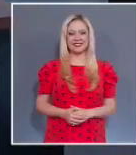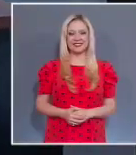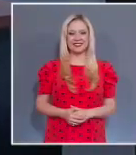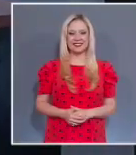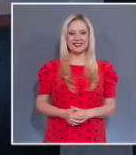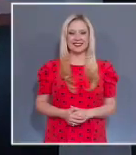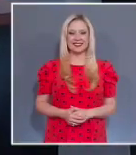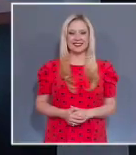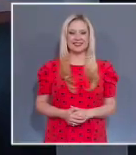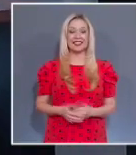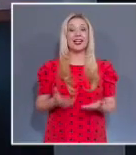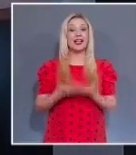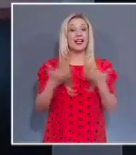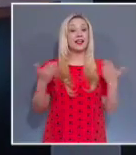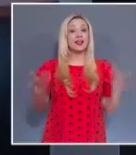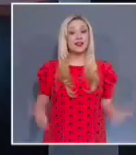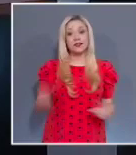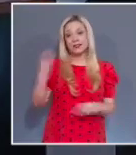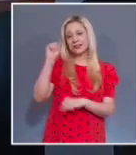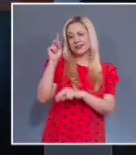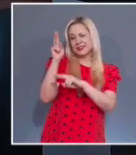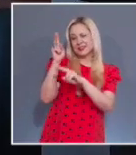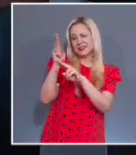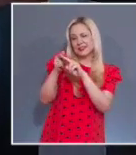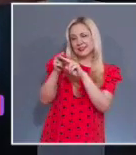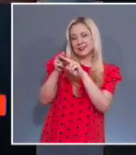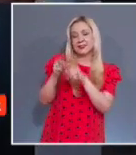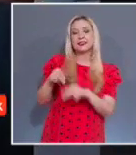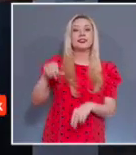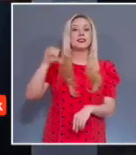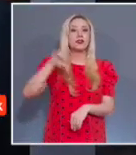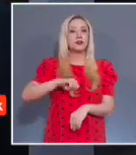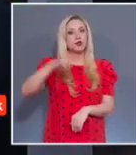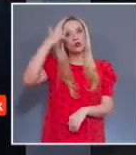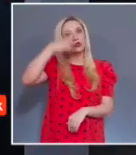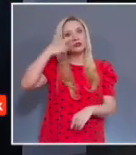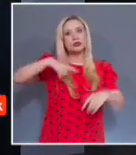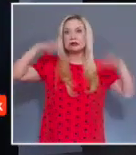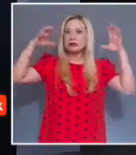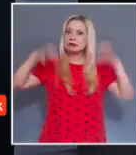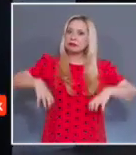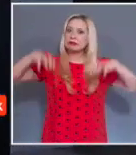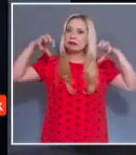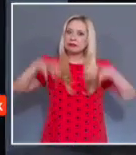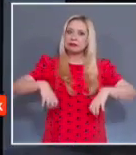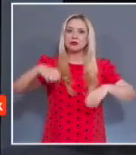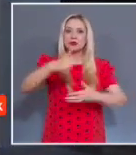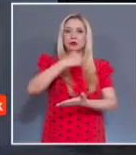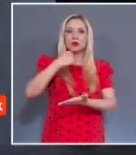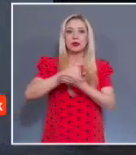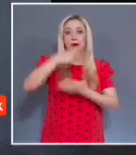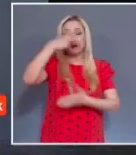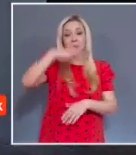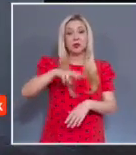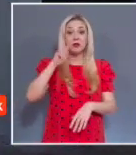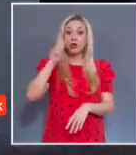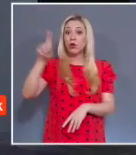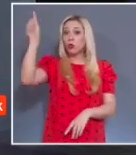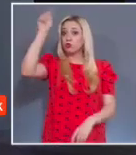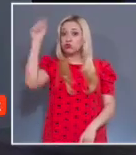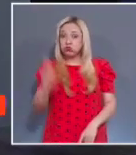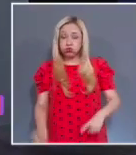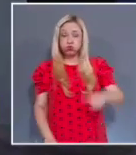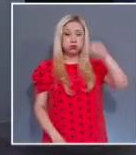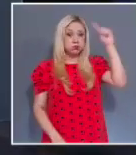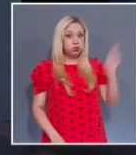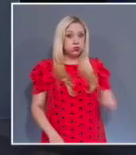Vámonos rápidamente a una pausa. Esta noche lluviosa en la capital del país, donde incluso se han tenido que suspender las operaciones